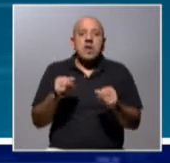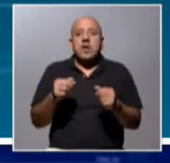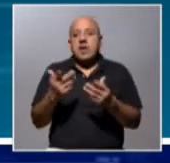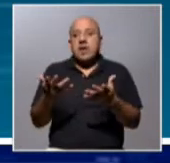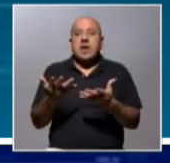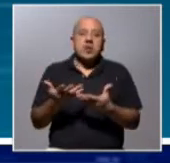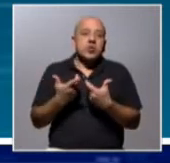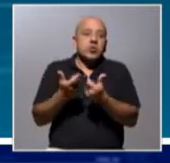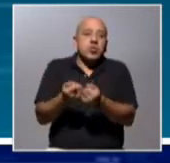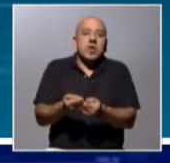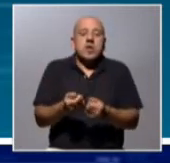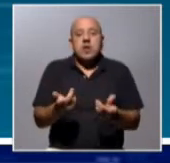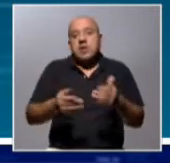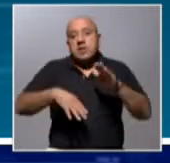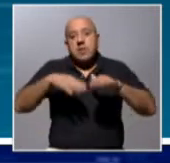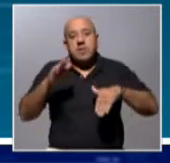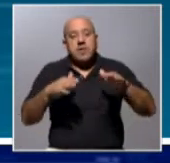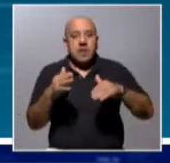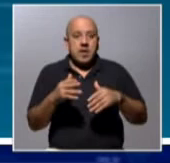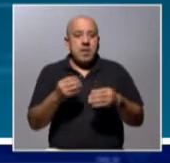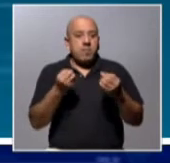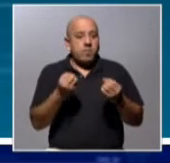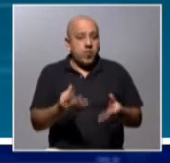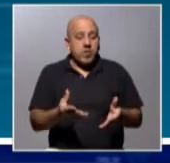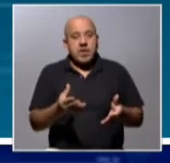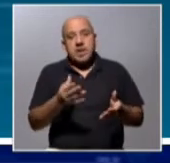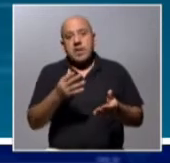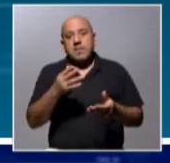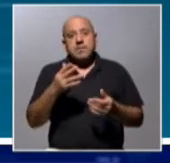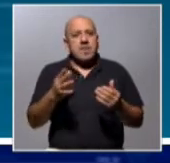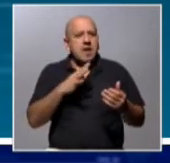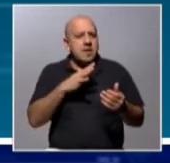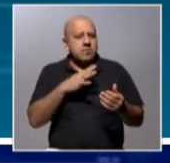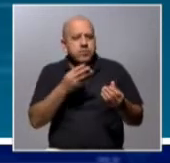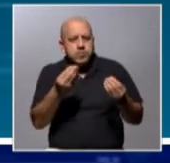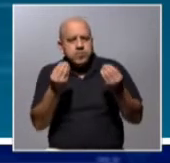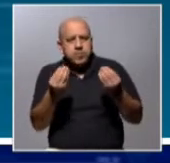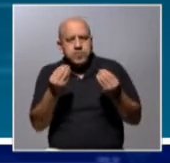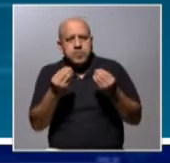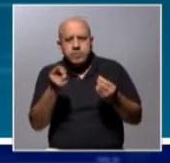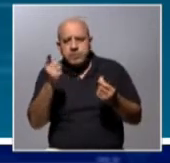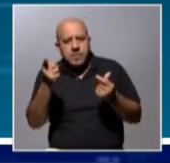colaborar según la causa, ¿no? Porque también es bastante, como son tantas las iniciativas que